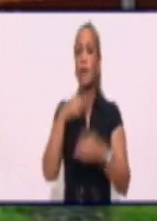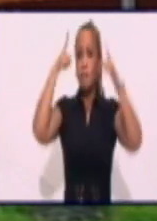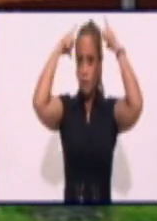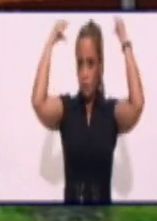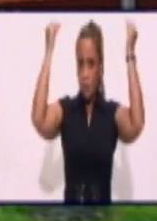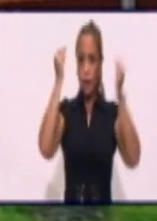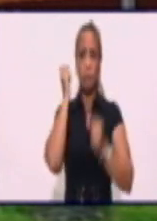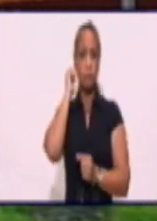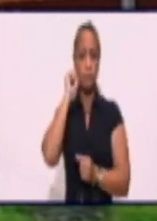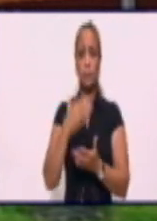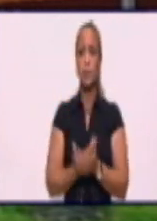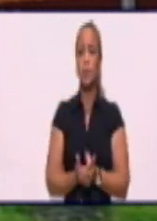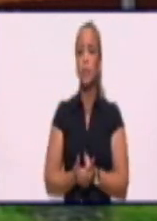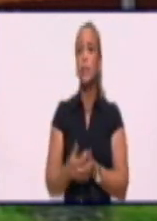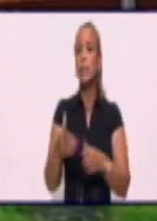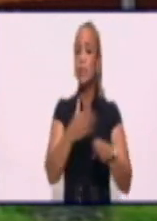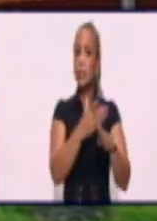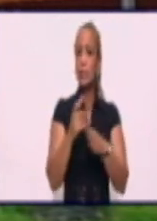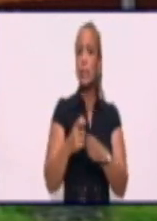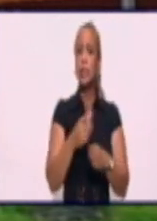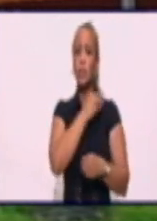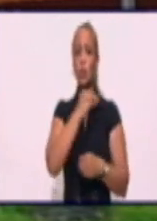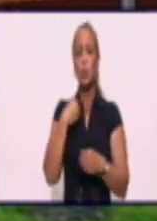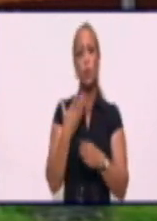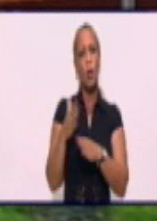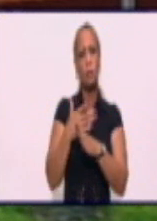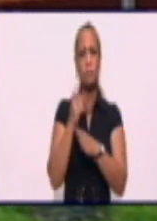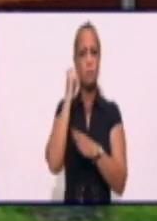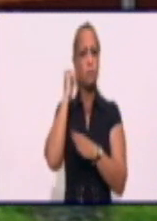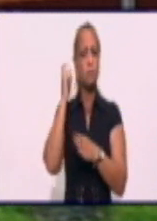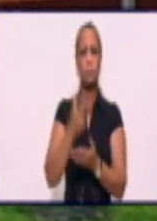Marisela, el doctor Asdiel, la doctora Mirlay,